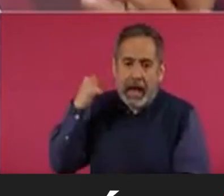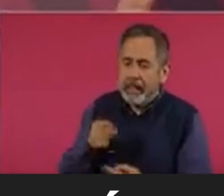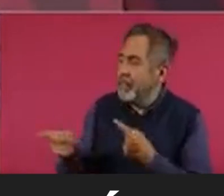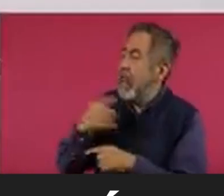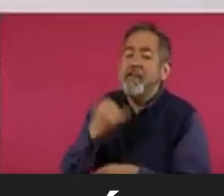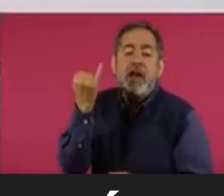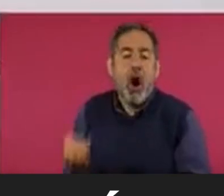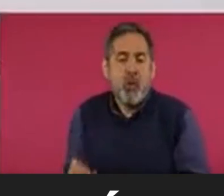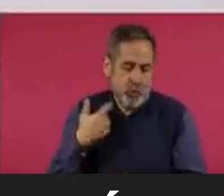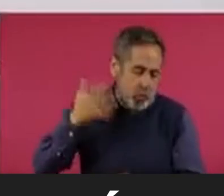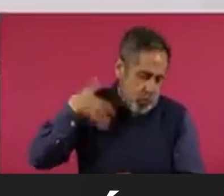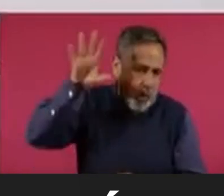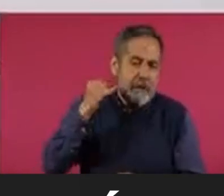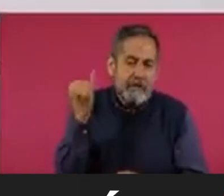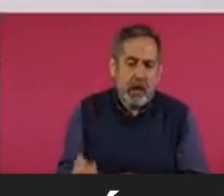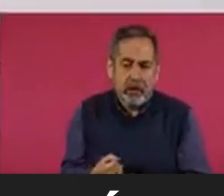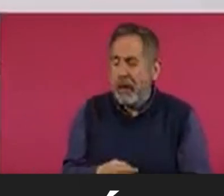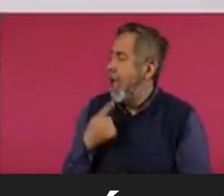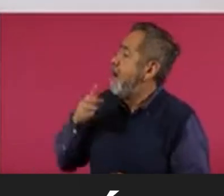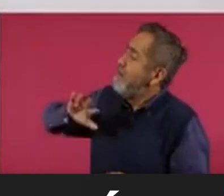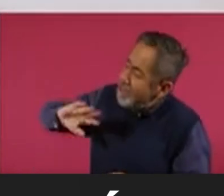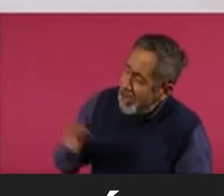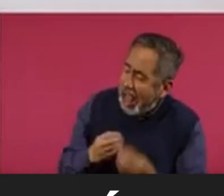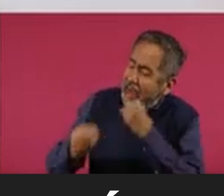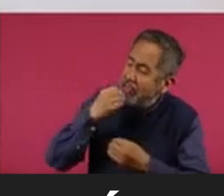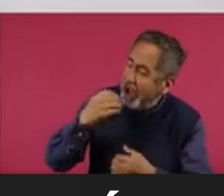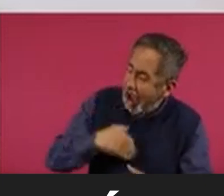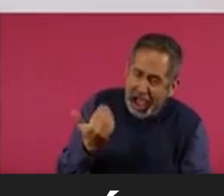pues, que venga a tragar.